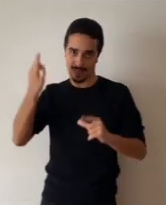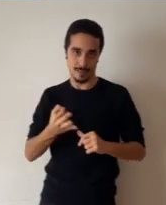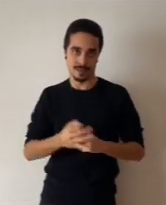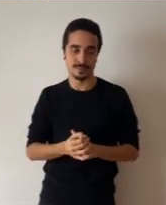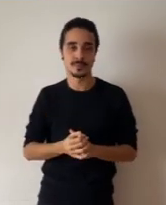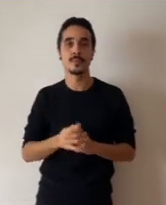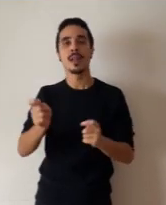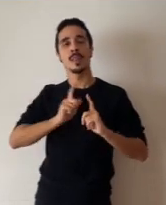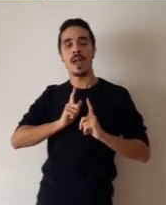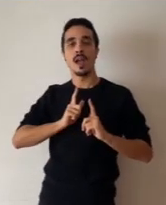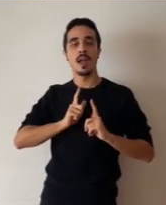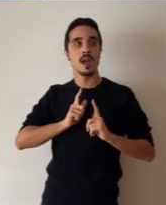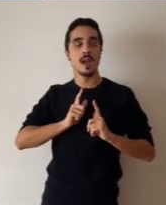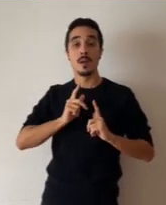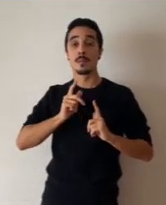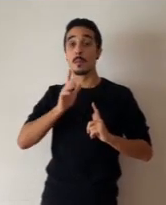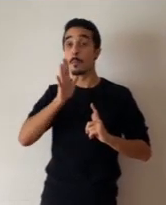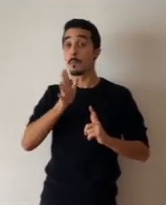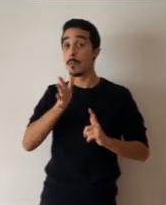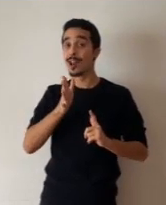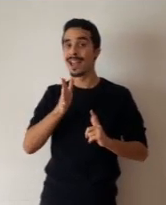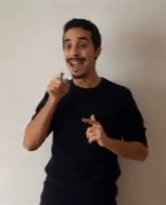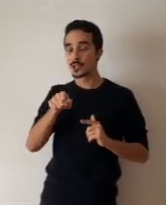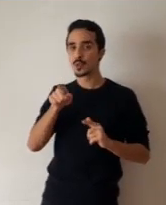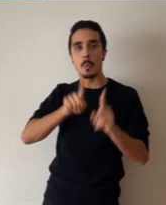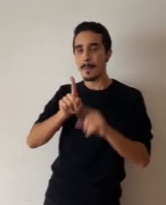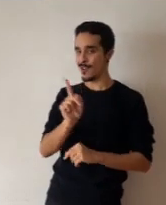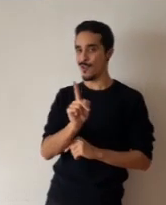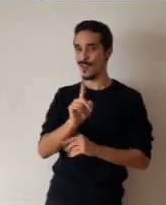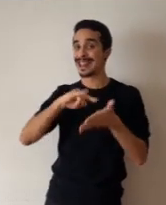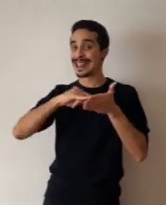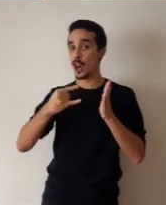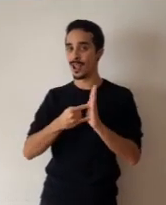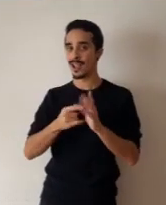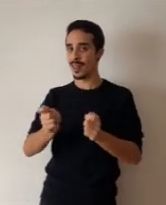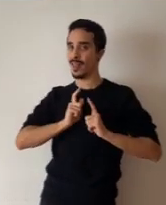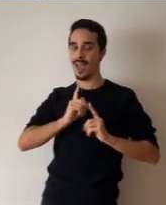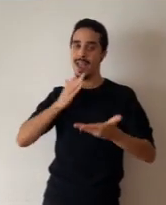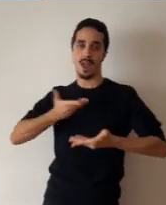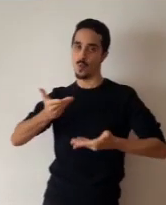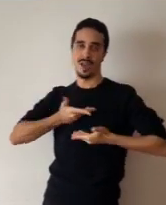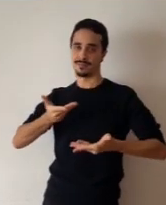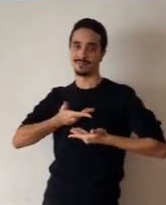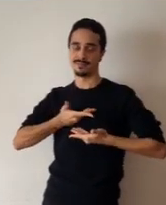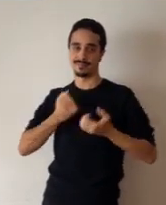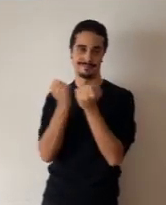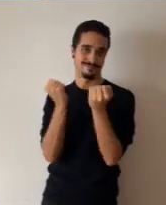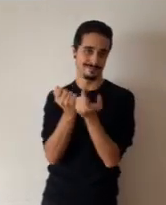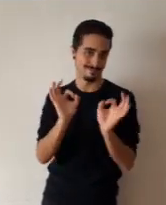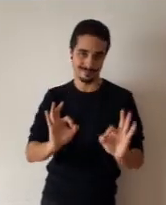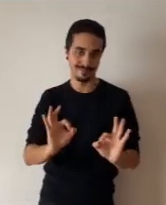el control de su diabetes, que les puede beneficiar mucho porque lejos de ser un inconveniente, la tecnología lo que va a hacer siempre es